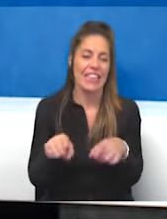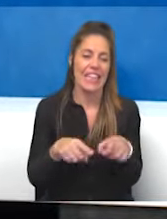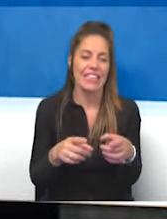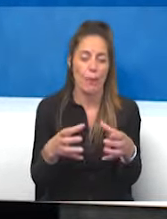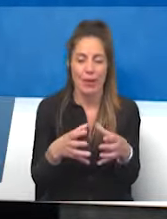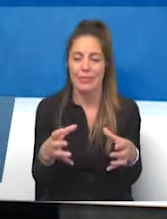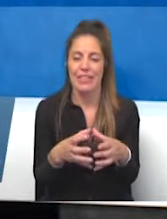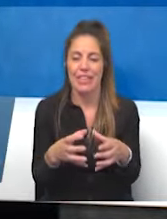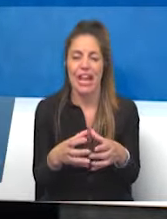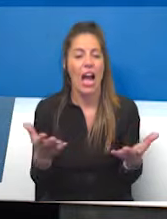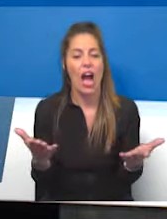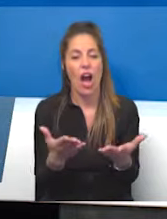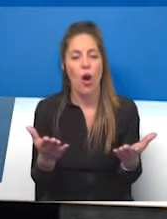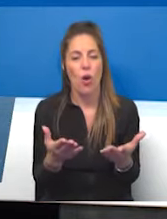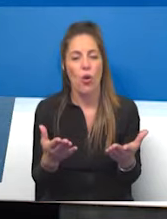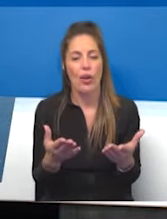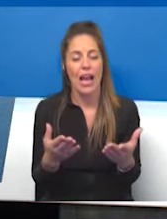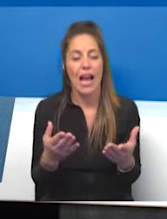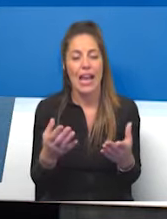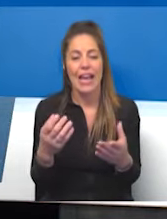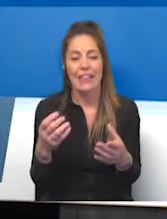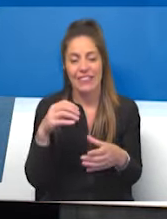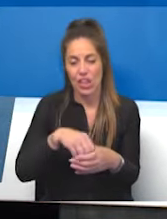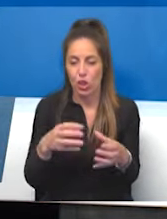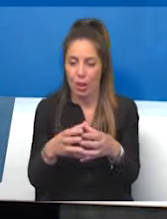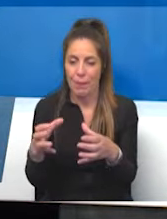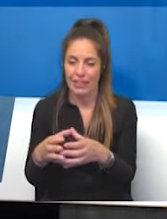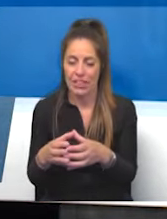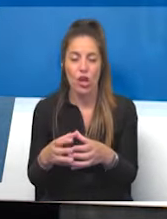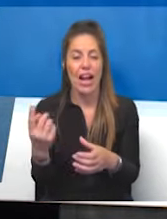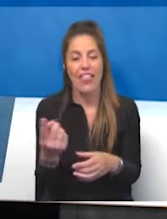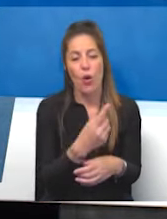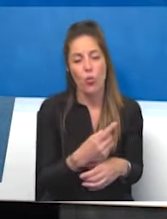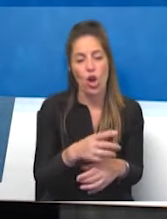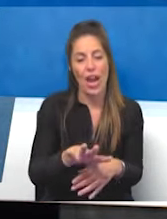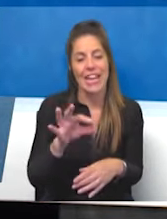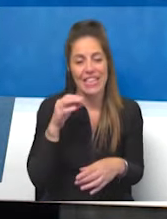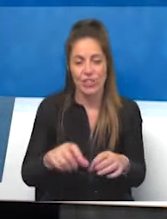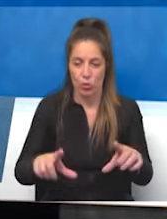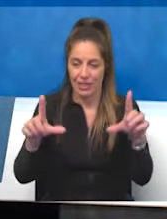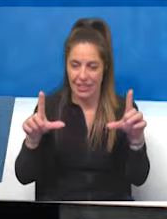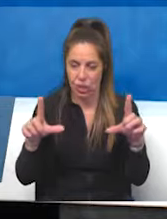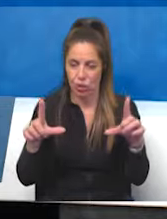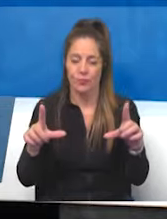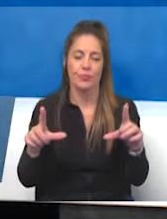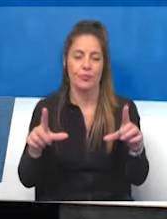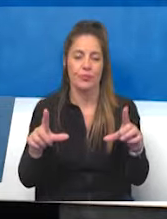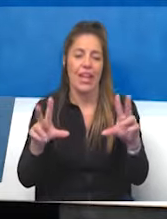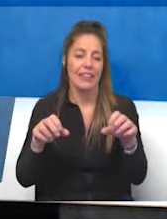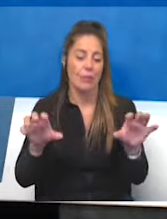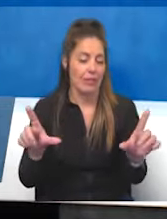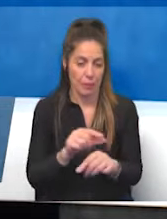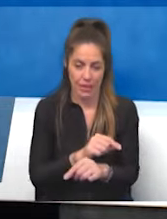partidaria se trasladó a la soberanía partidaria y el pueblo de cada partido Define sus candidaturas eh tema